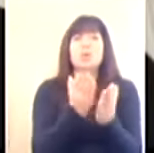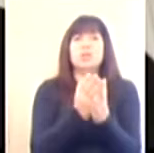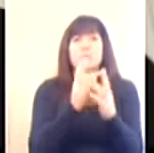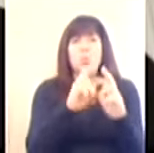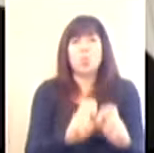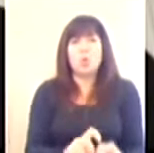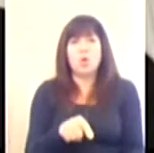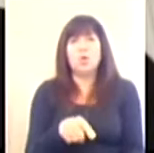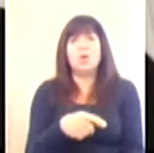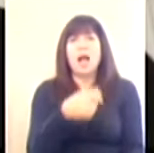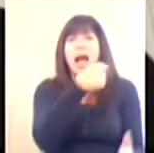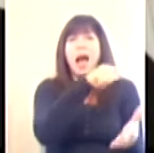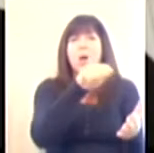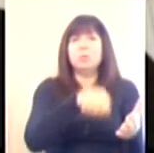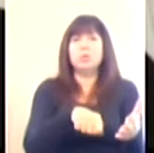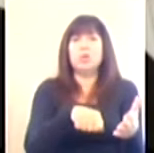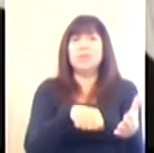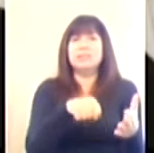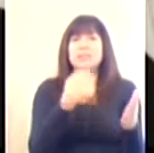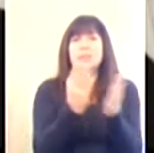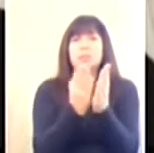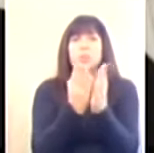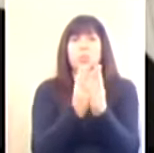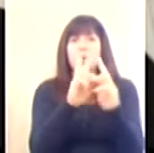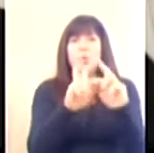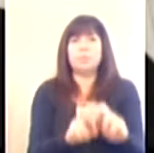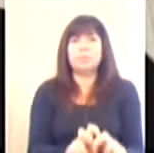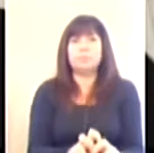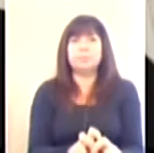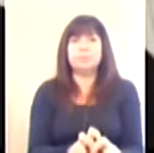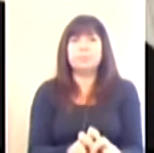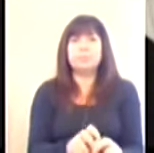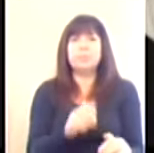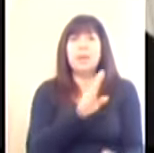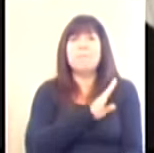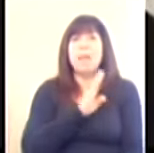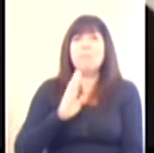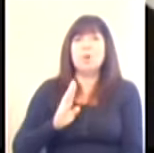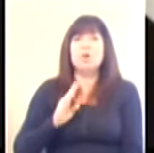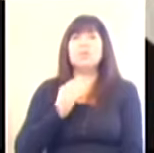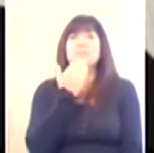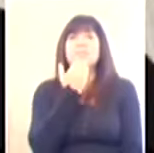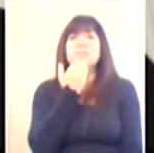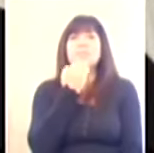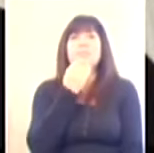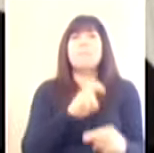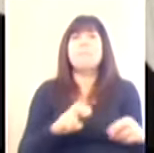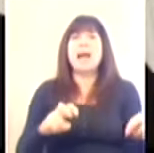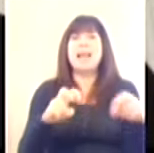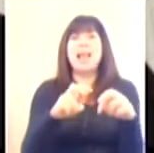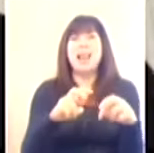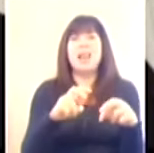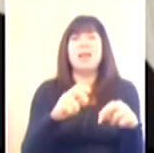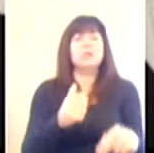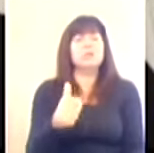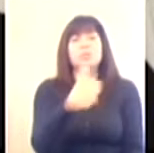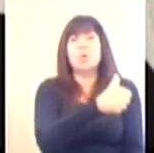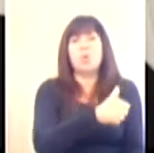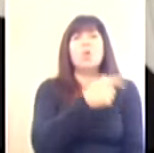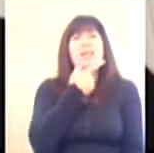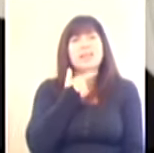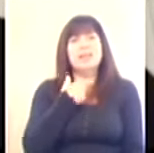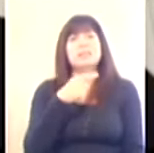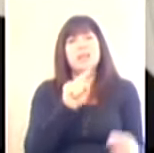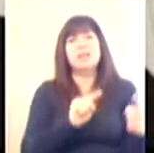a los autores del estudio y a los miembros del panel, a Mónica, a Sebastián, a Marcelo, por la interesante